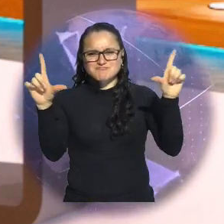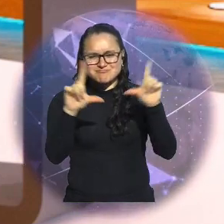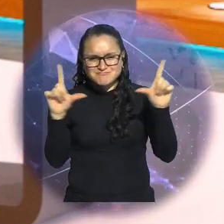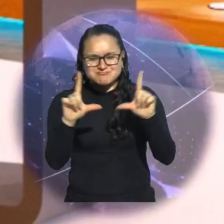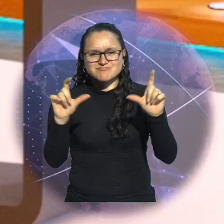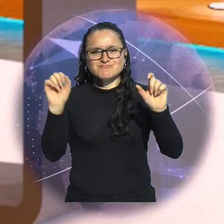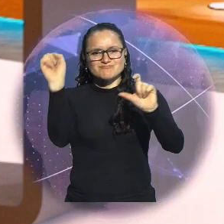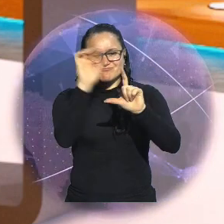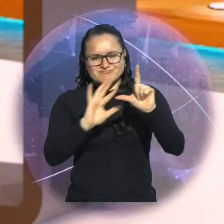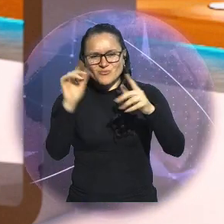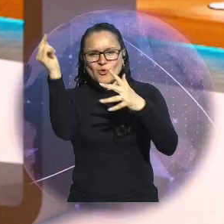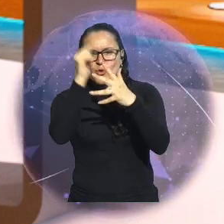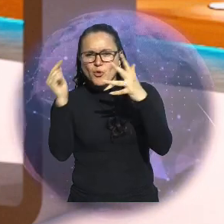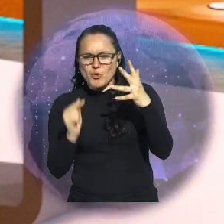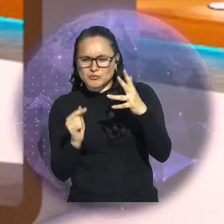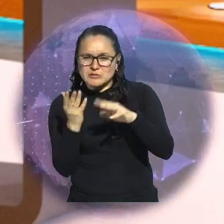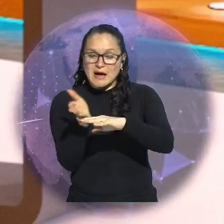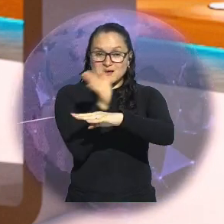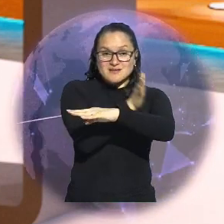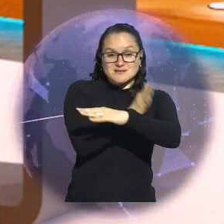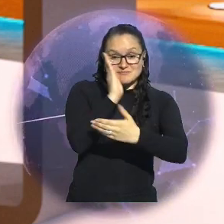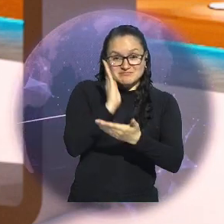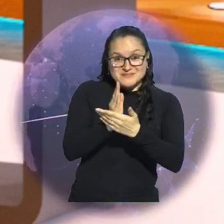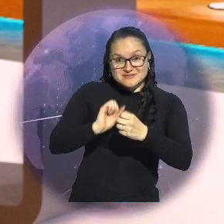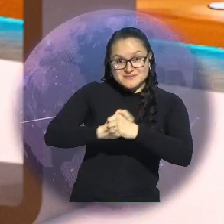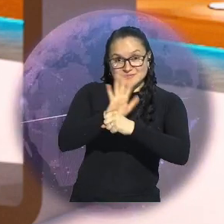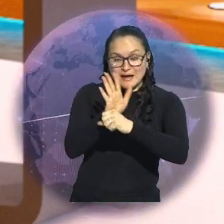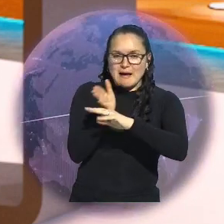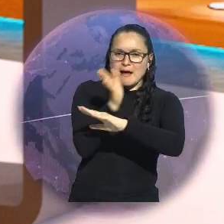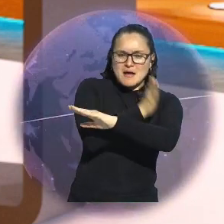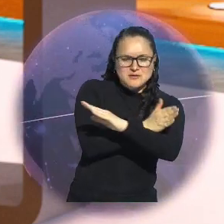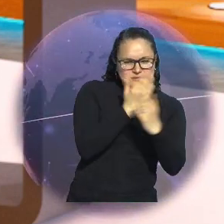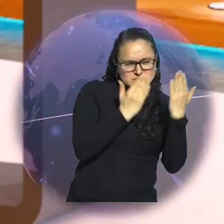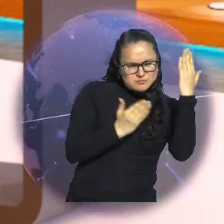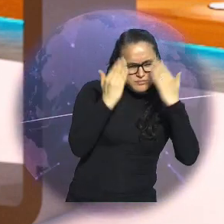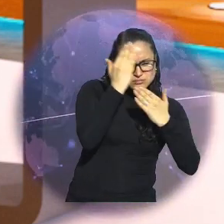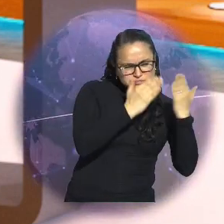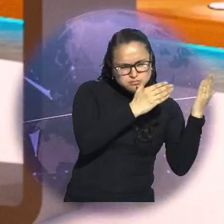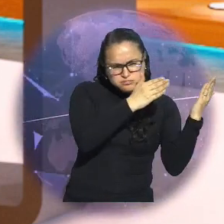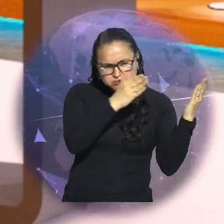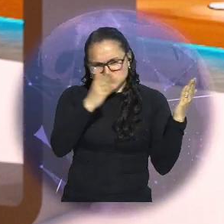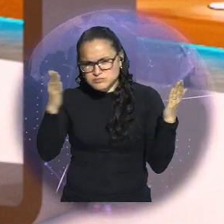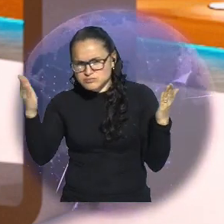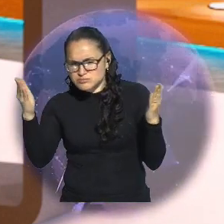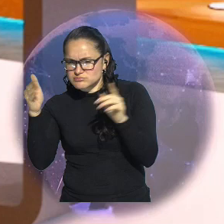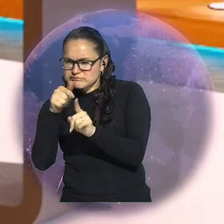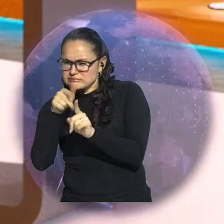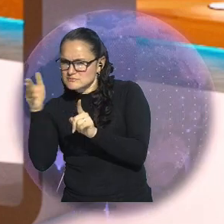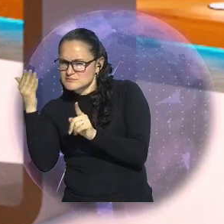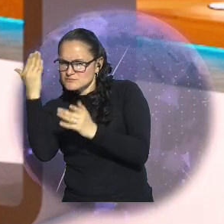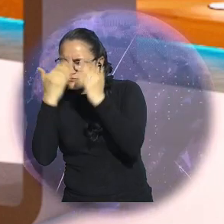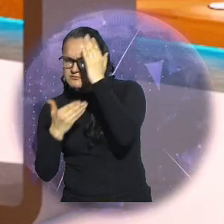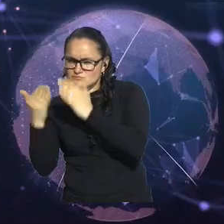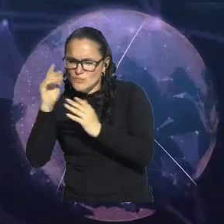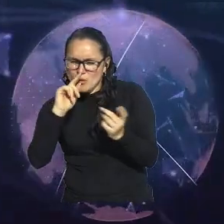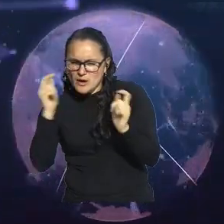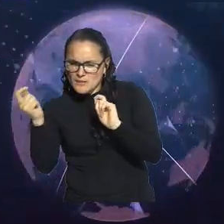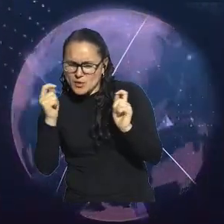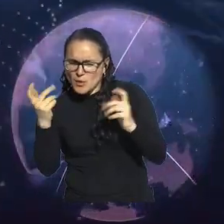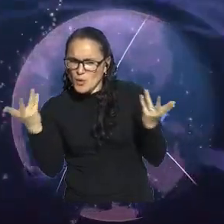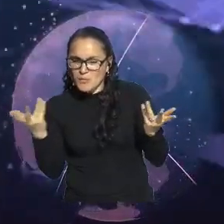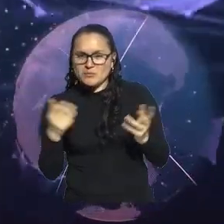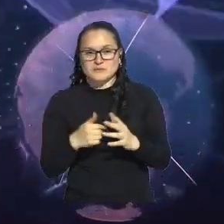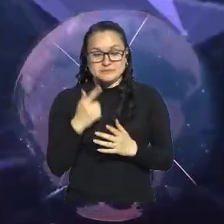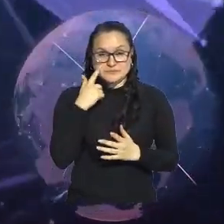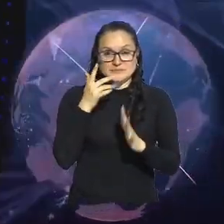observándose antes del fenómeno de la pandemia del cobre y 19 y cómo empezaron a presentar cambios con la crisis